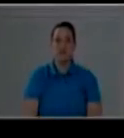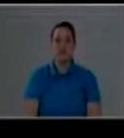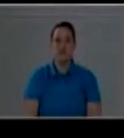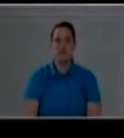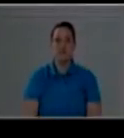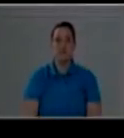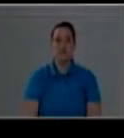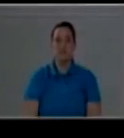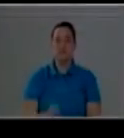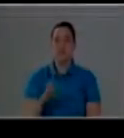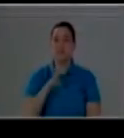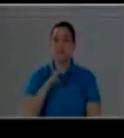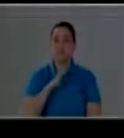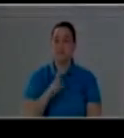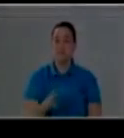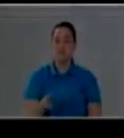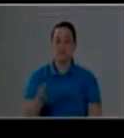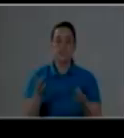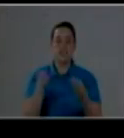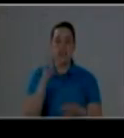cortar.